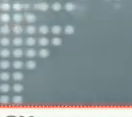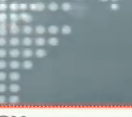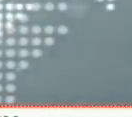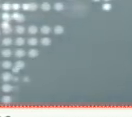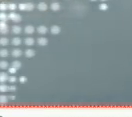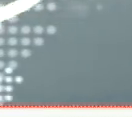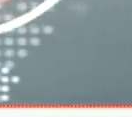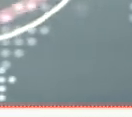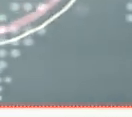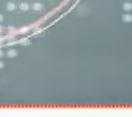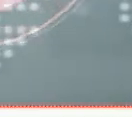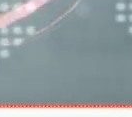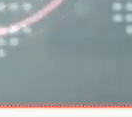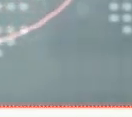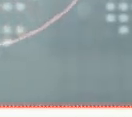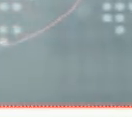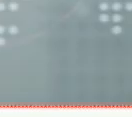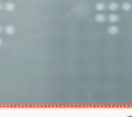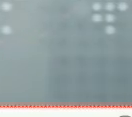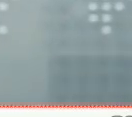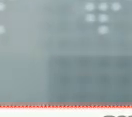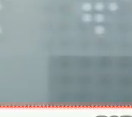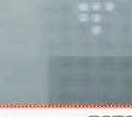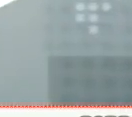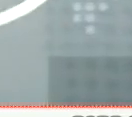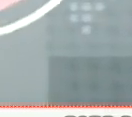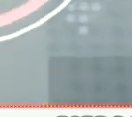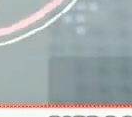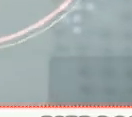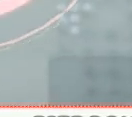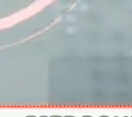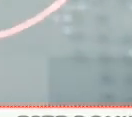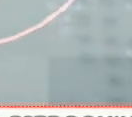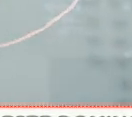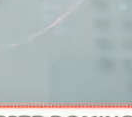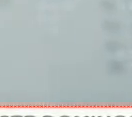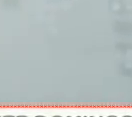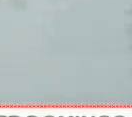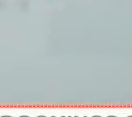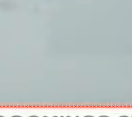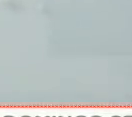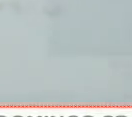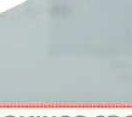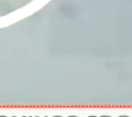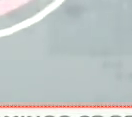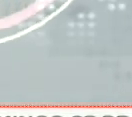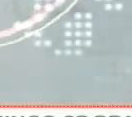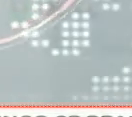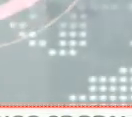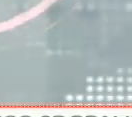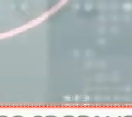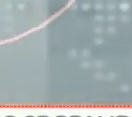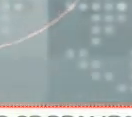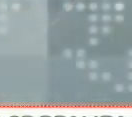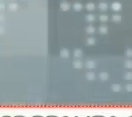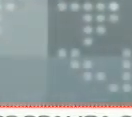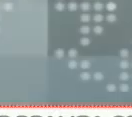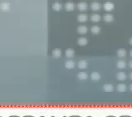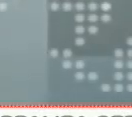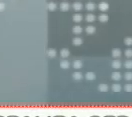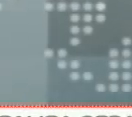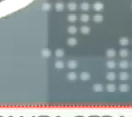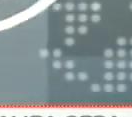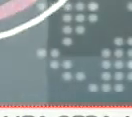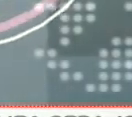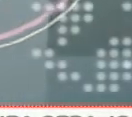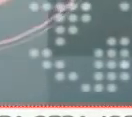nos dieron la vida y siguen siendo fuente de nuestra inspiración, de vida, fuente creativa. A todas